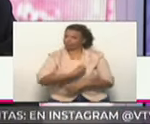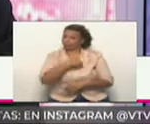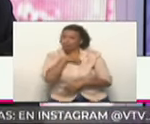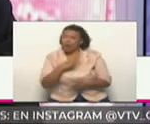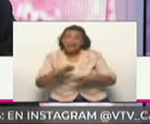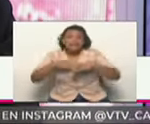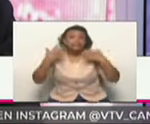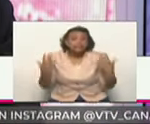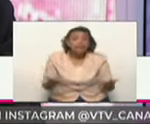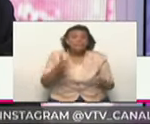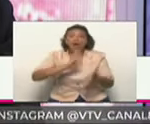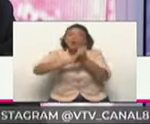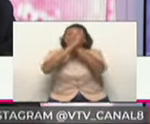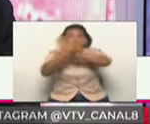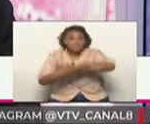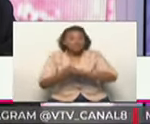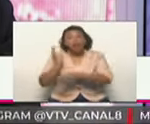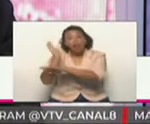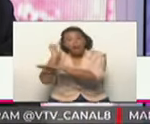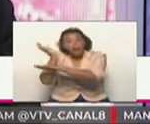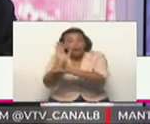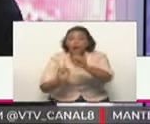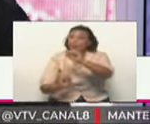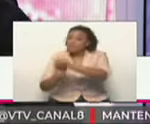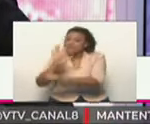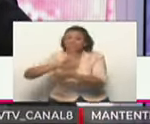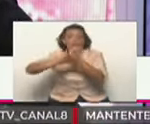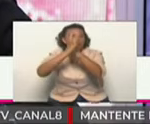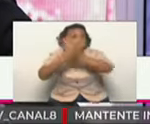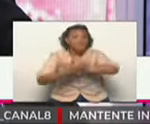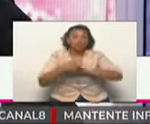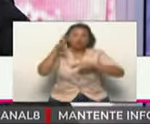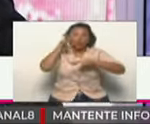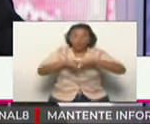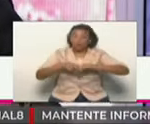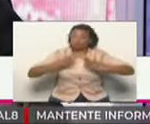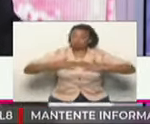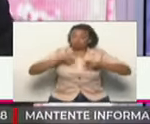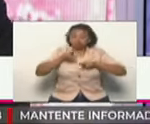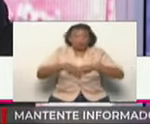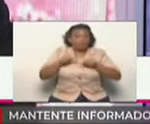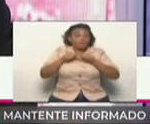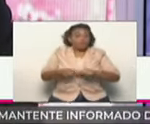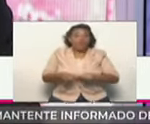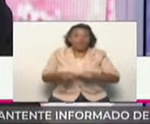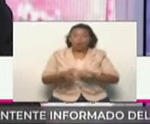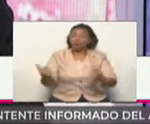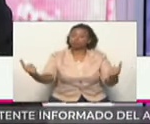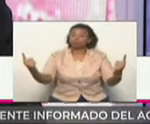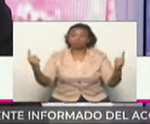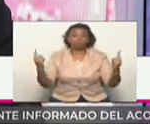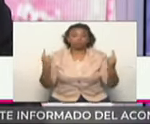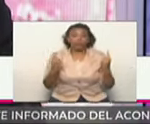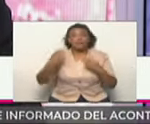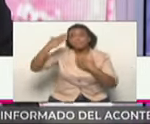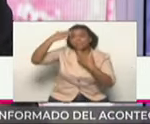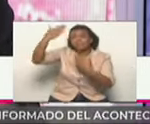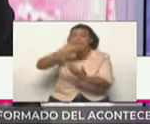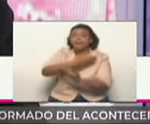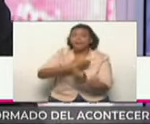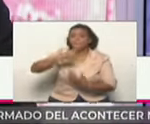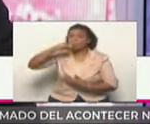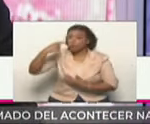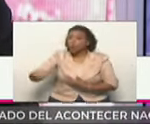Inclusive, cuando termina la cumbre, yo estoy sentado en mi sitio y llega el protocolo de Rusia y me dice, el presidente Putin